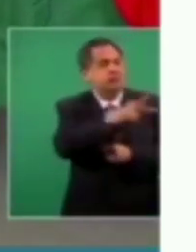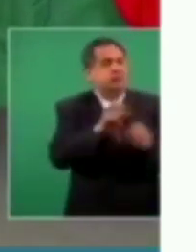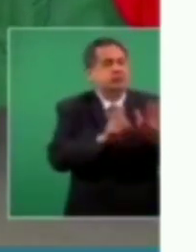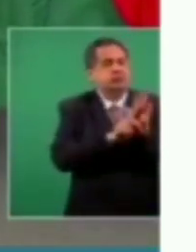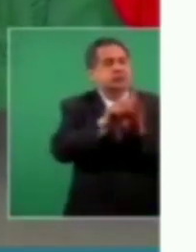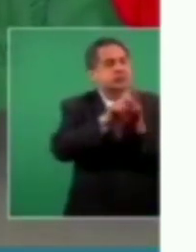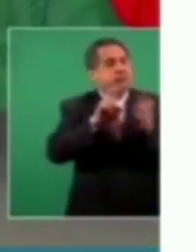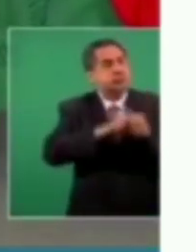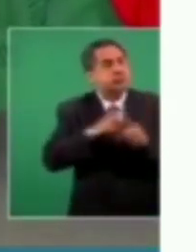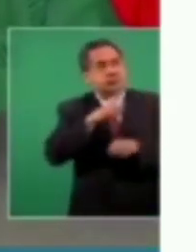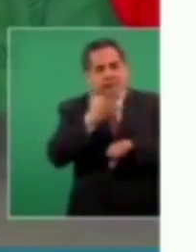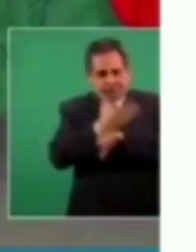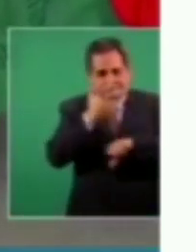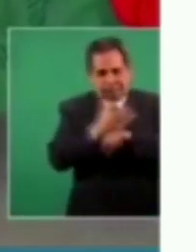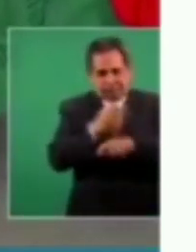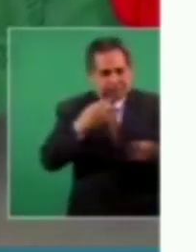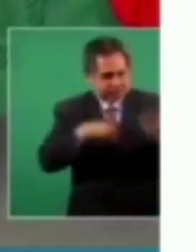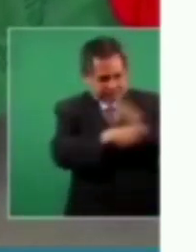eeuu